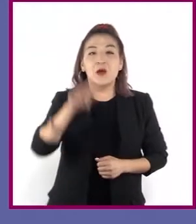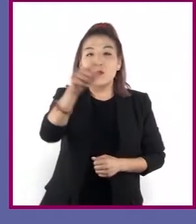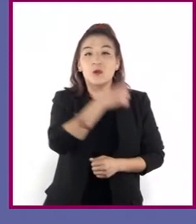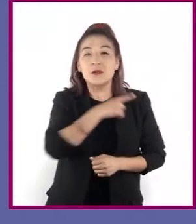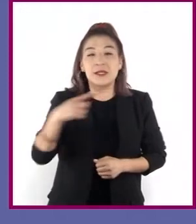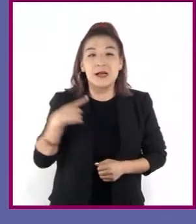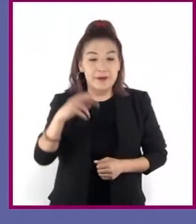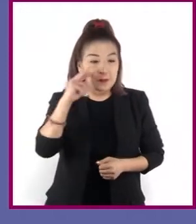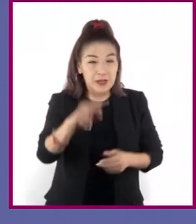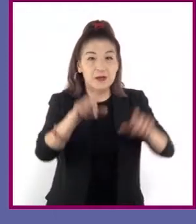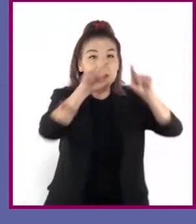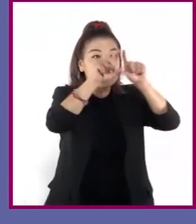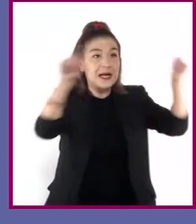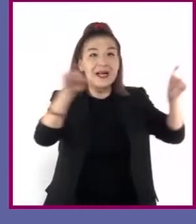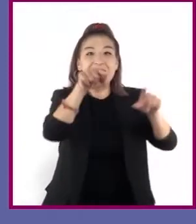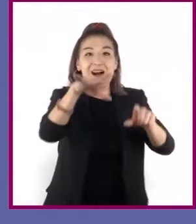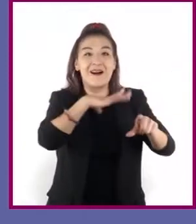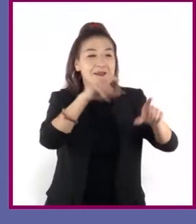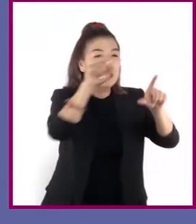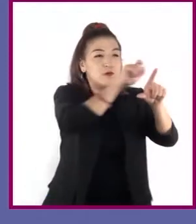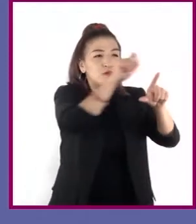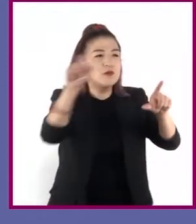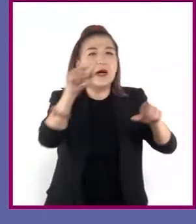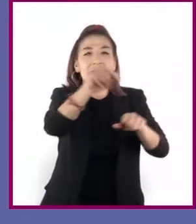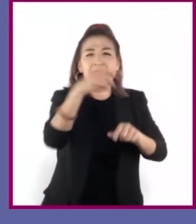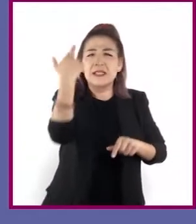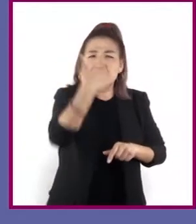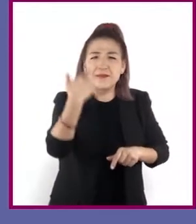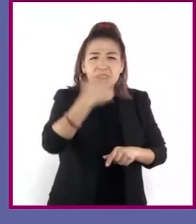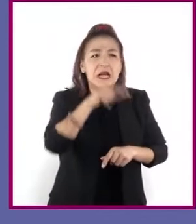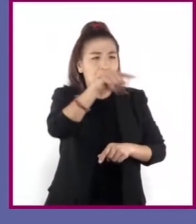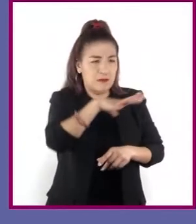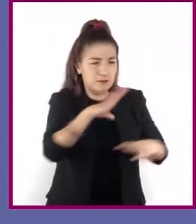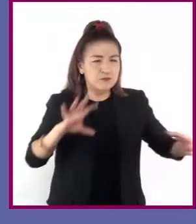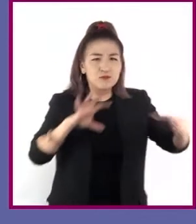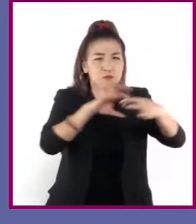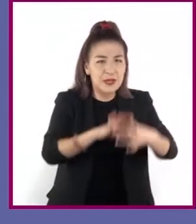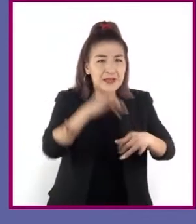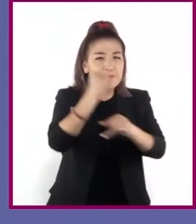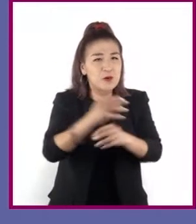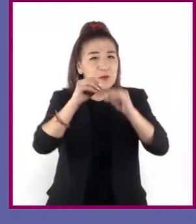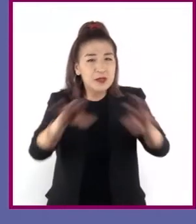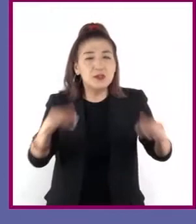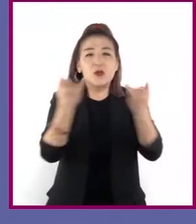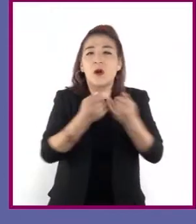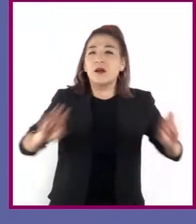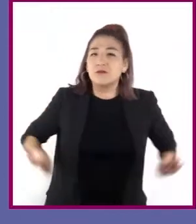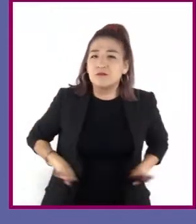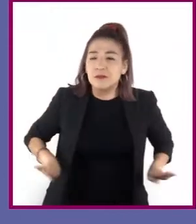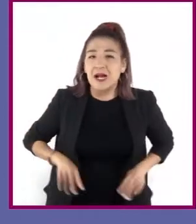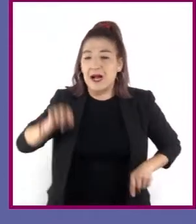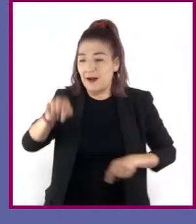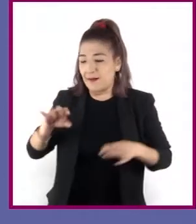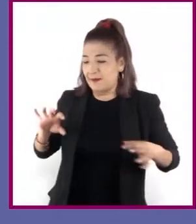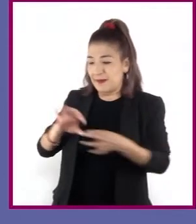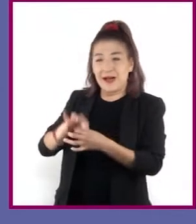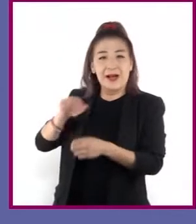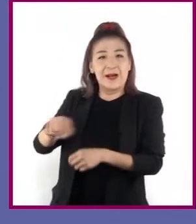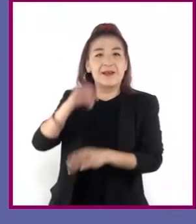Verificar que las partes subrayadas tengan sentido y coherencia para comprobar que corresponden a lo más relevante del